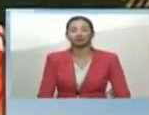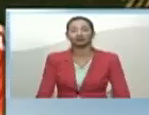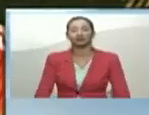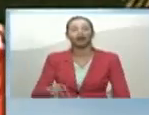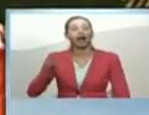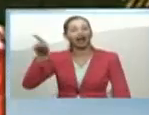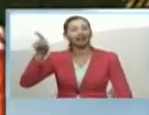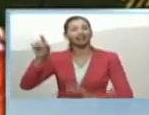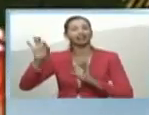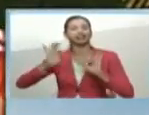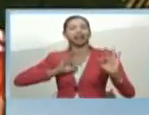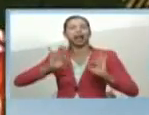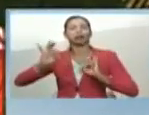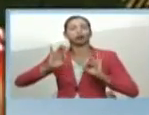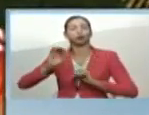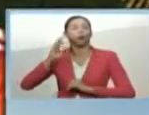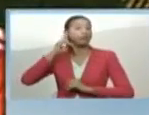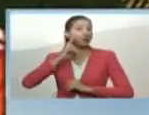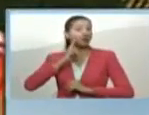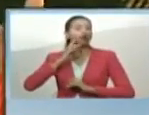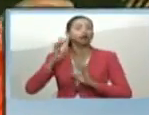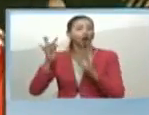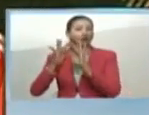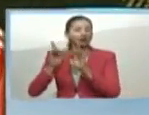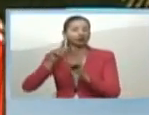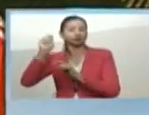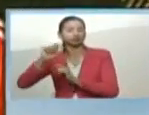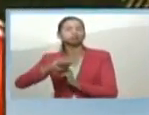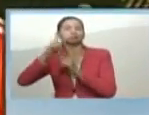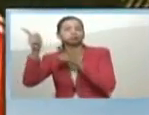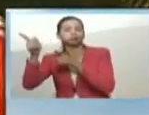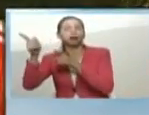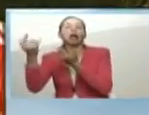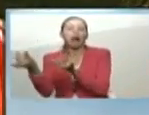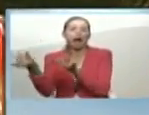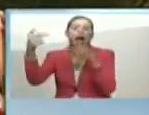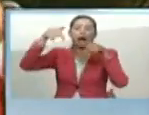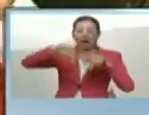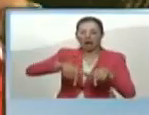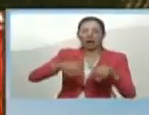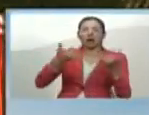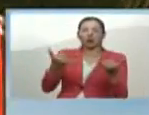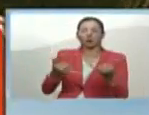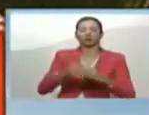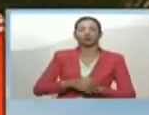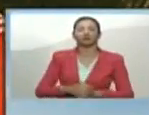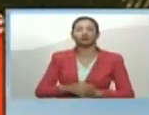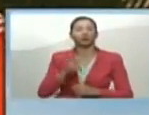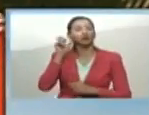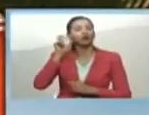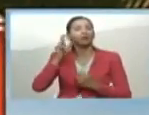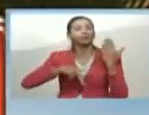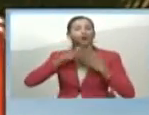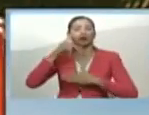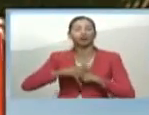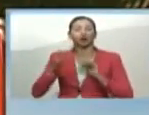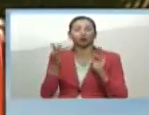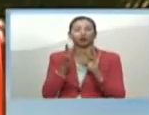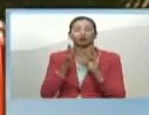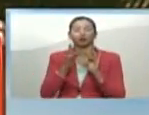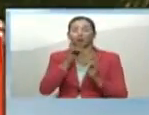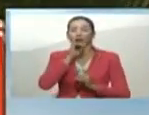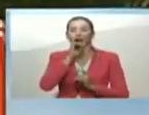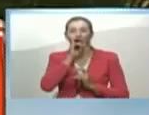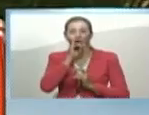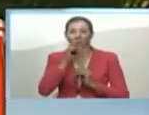estuvimos compartiendo interinamente y llegó la hora bueno de escucharnos en contacto con maduro número